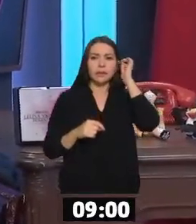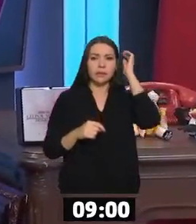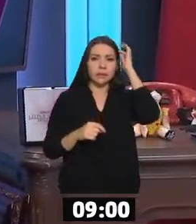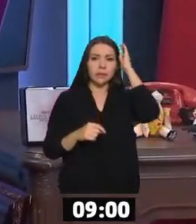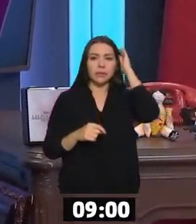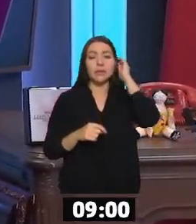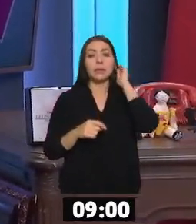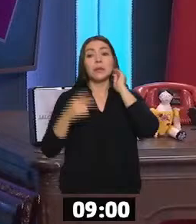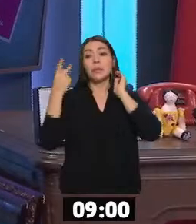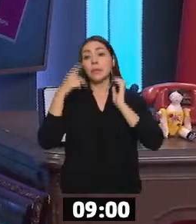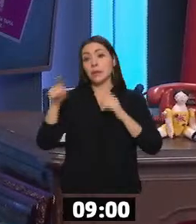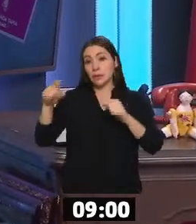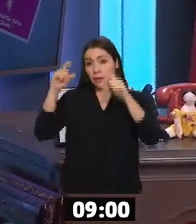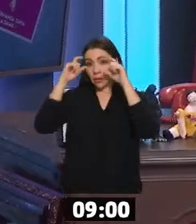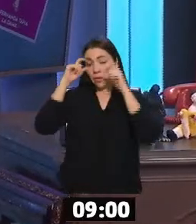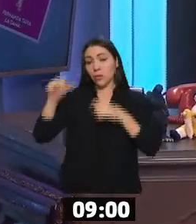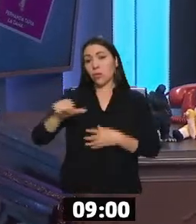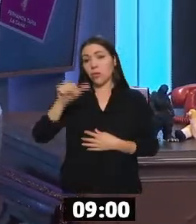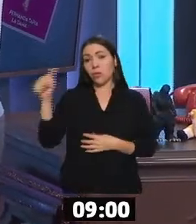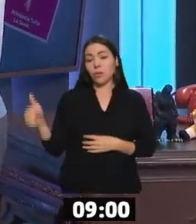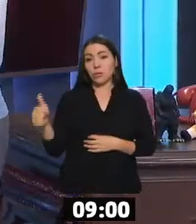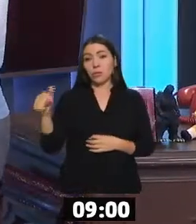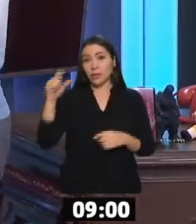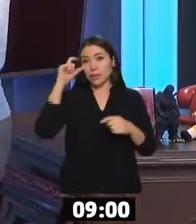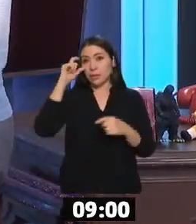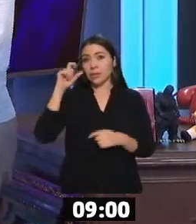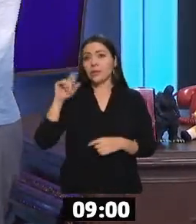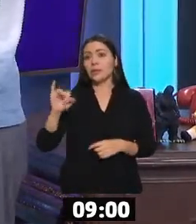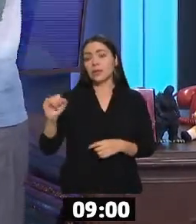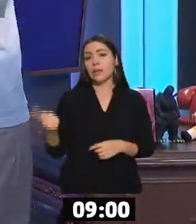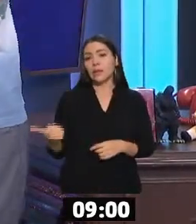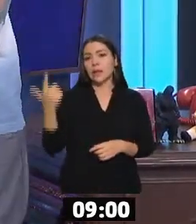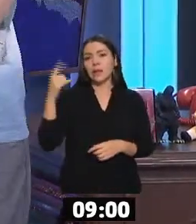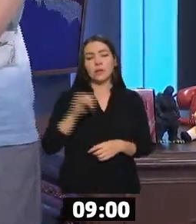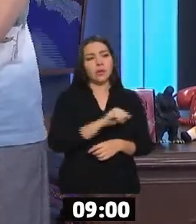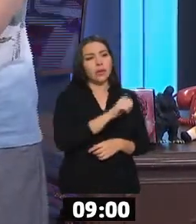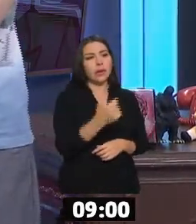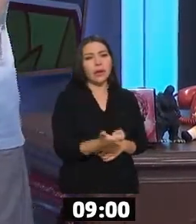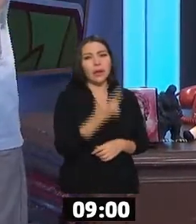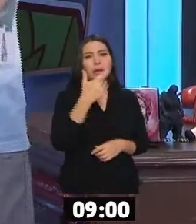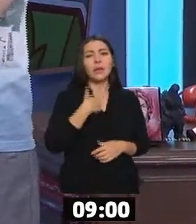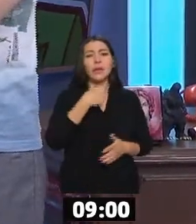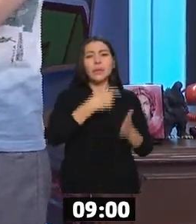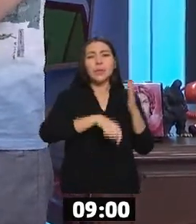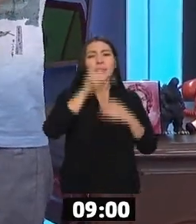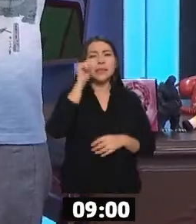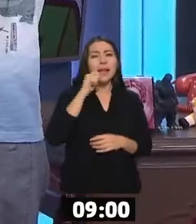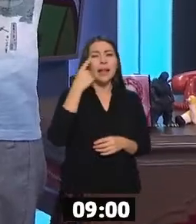caros. Esos otros sí eran de los de veras, señor. Ya ve que yo compro puro pirata.